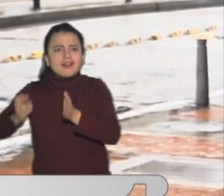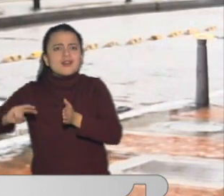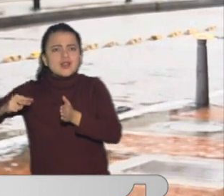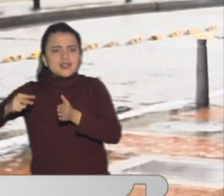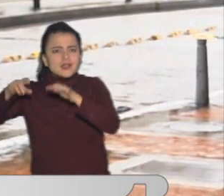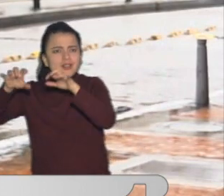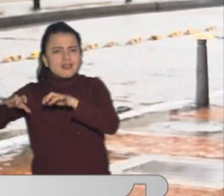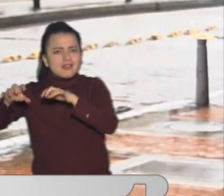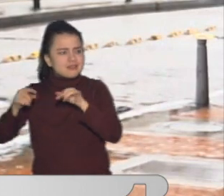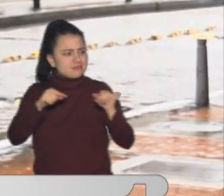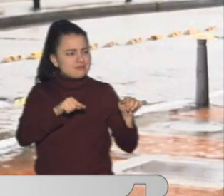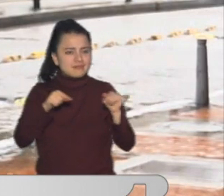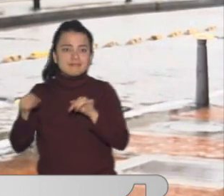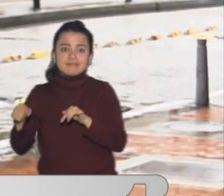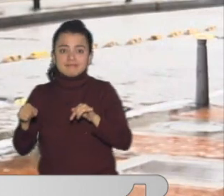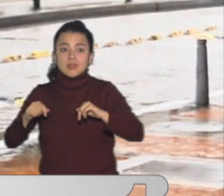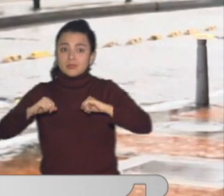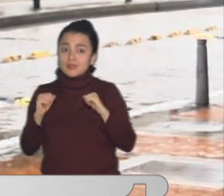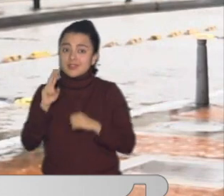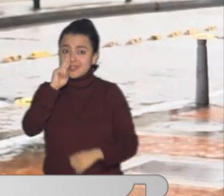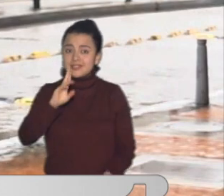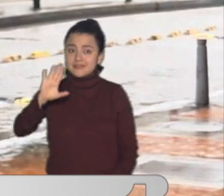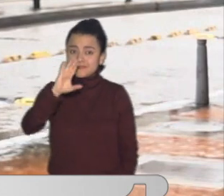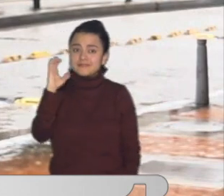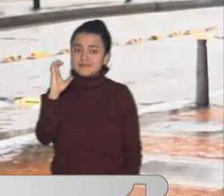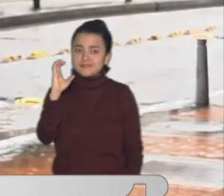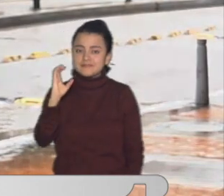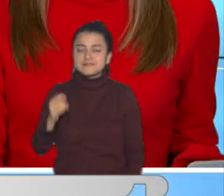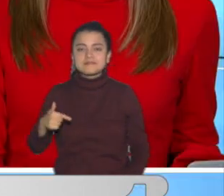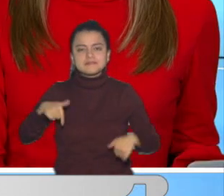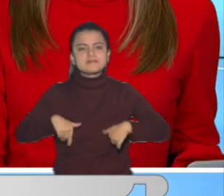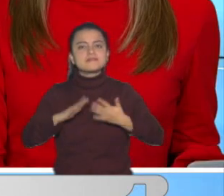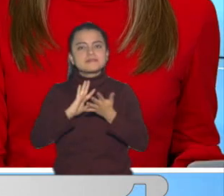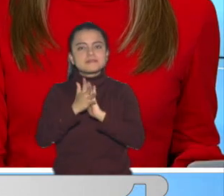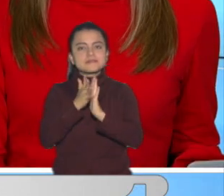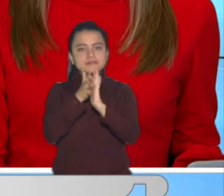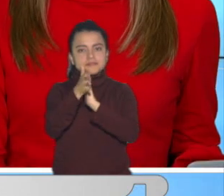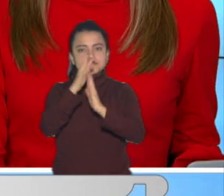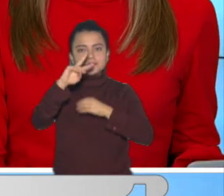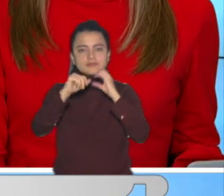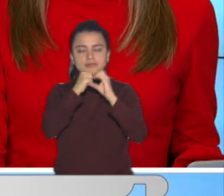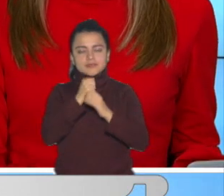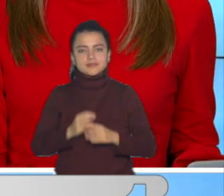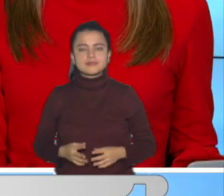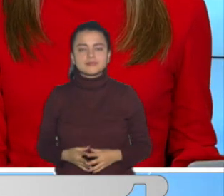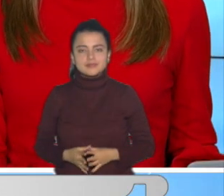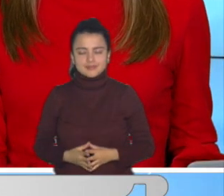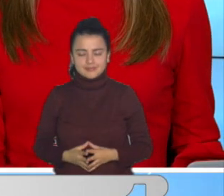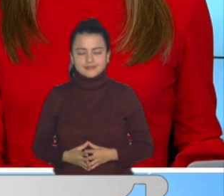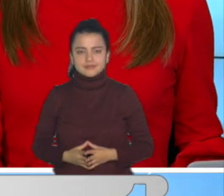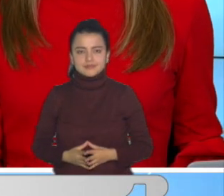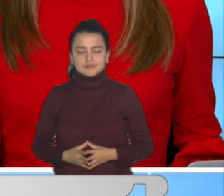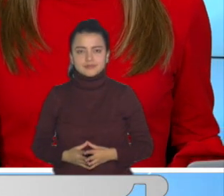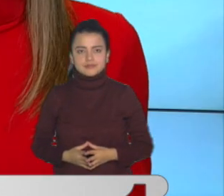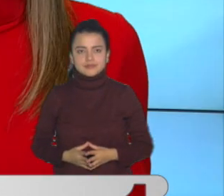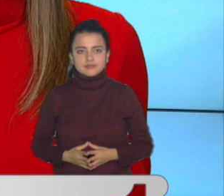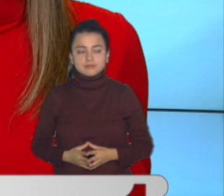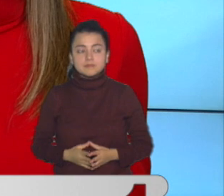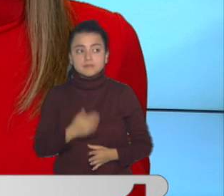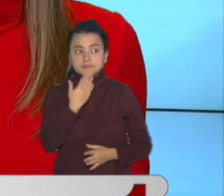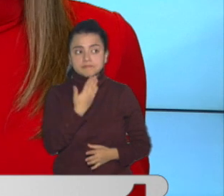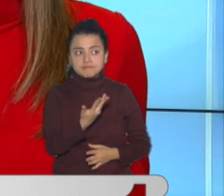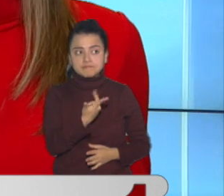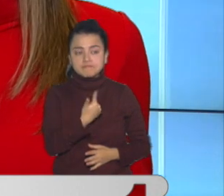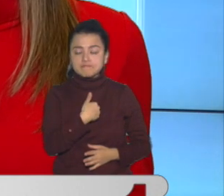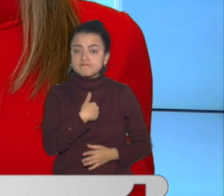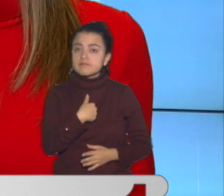este año, no solo en la capital, también en el país. Desde el centro de Bogotá, Luisa Fernández, Noticentro 1, CMI. Luisa, muchas